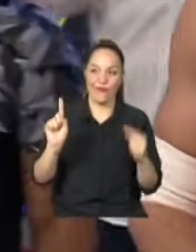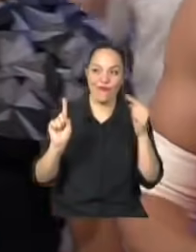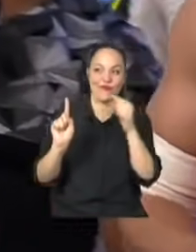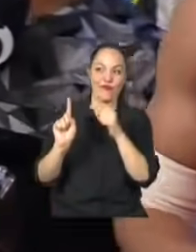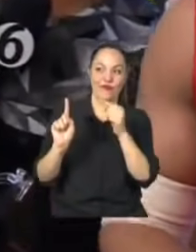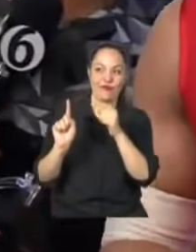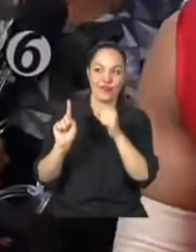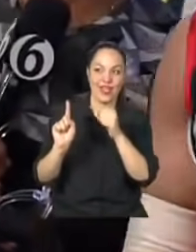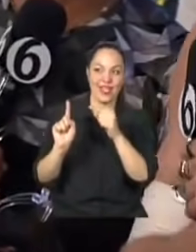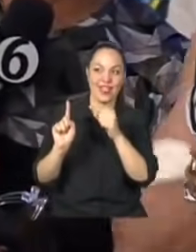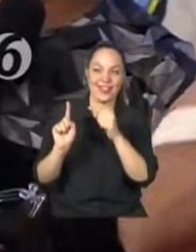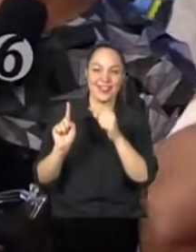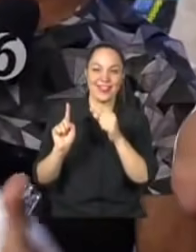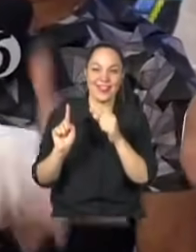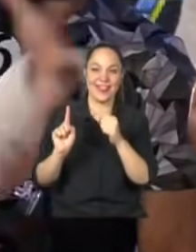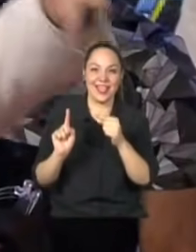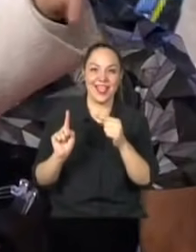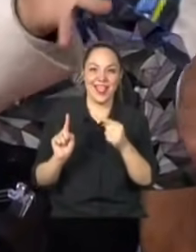Algo,